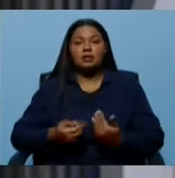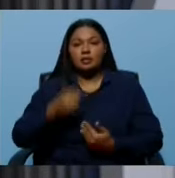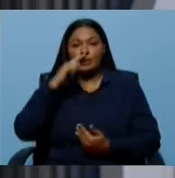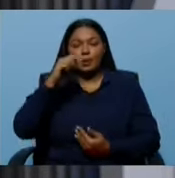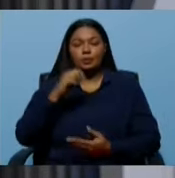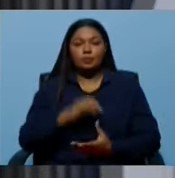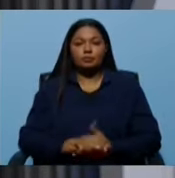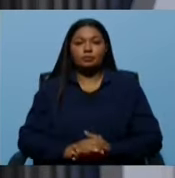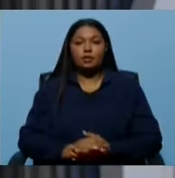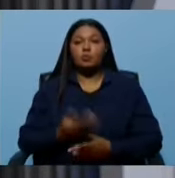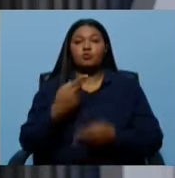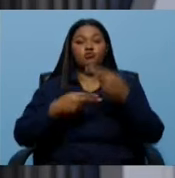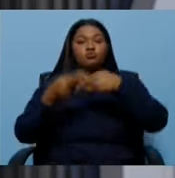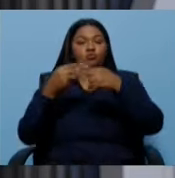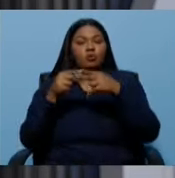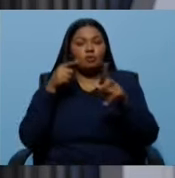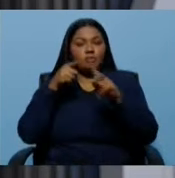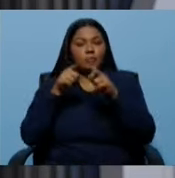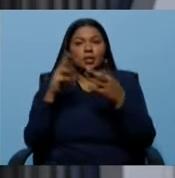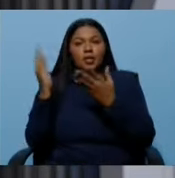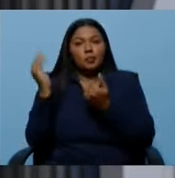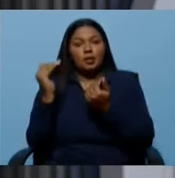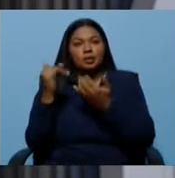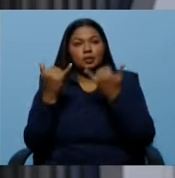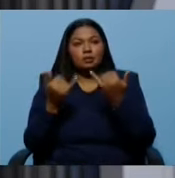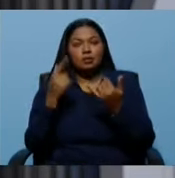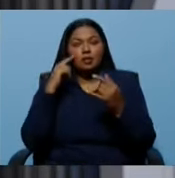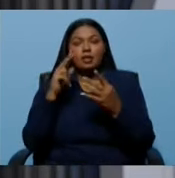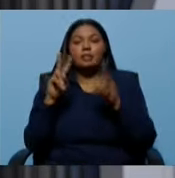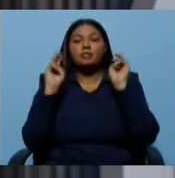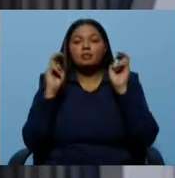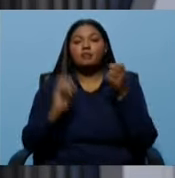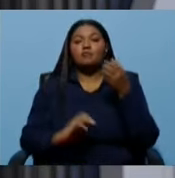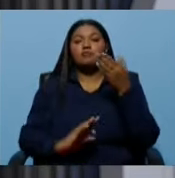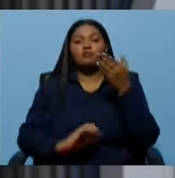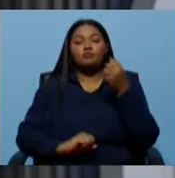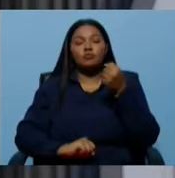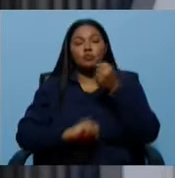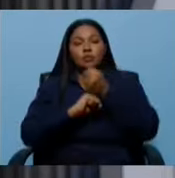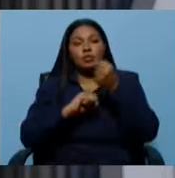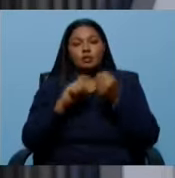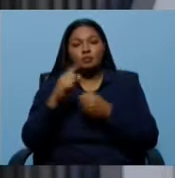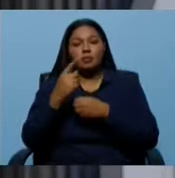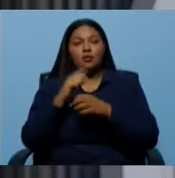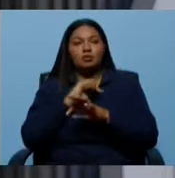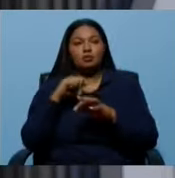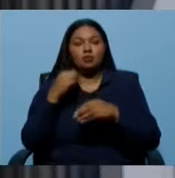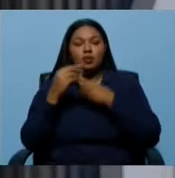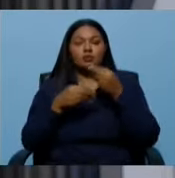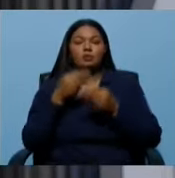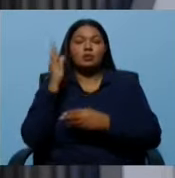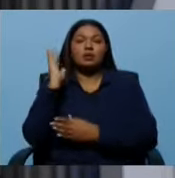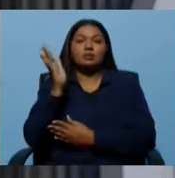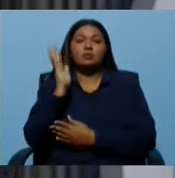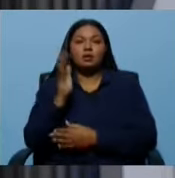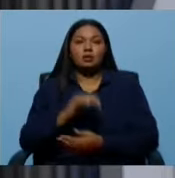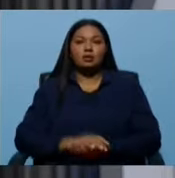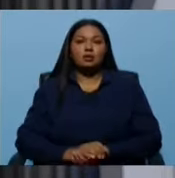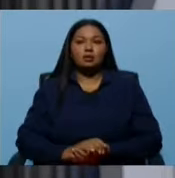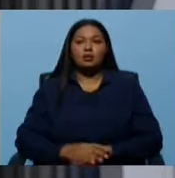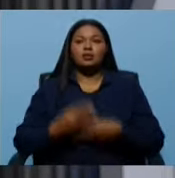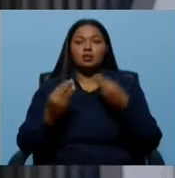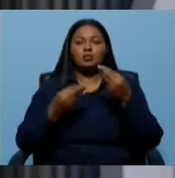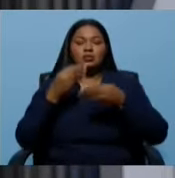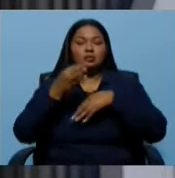transitando una construcción de una ruta de esperanza, que es un tema fundamental para hacer, que es el primer momento de las asambleas, que es cómo